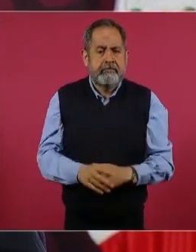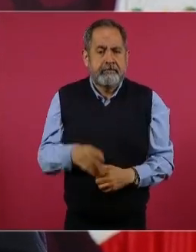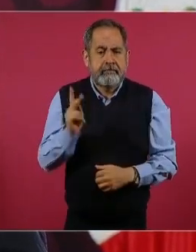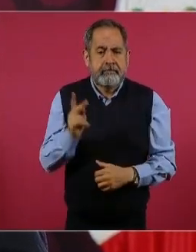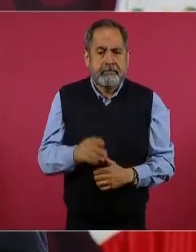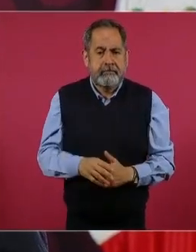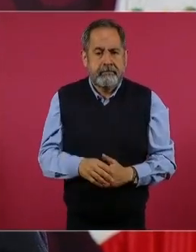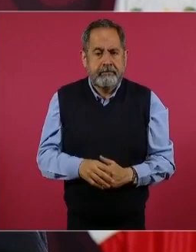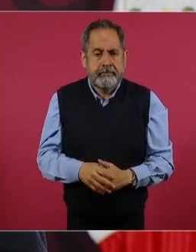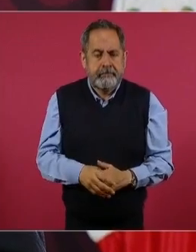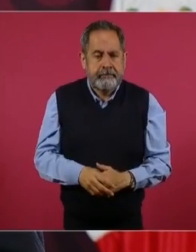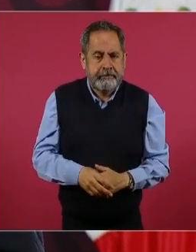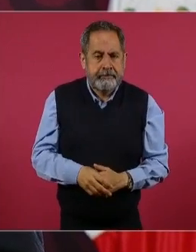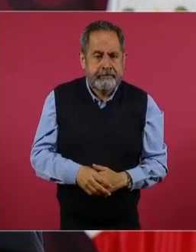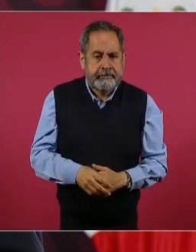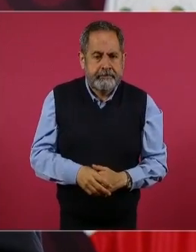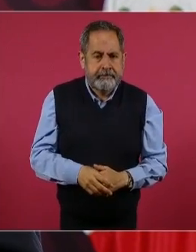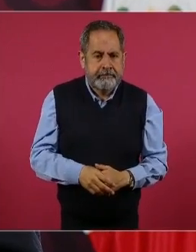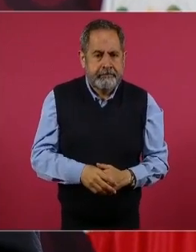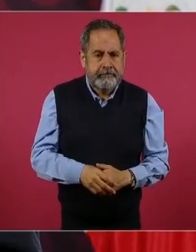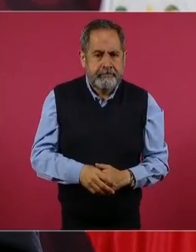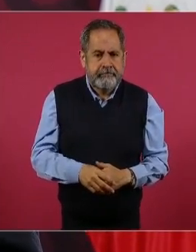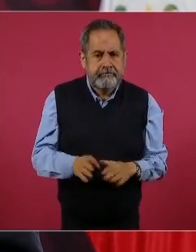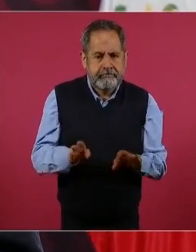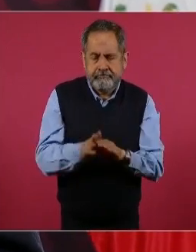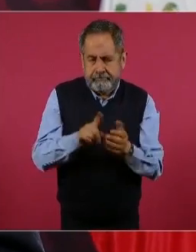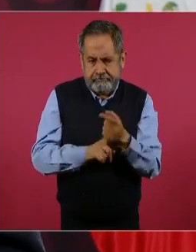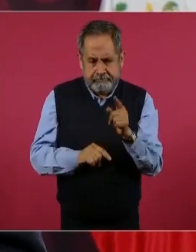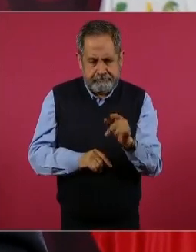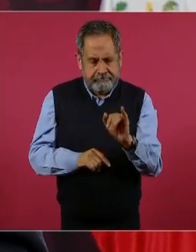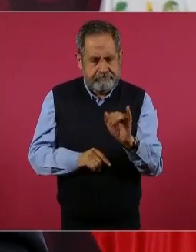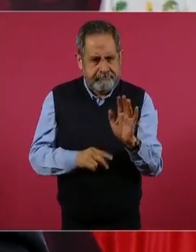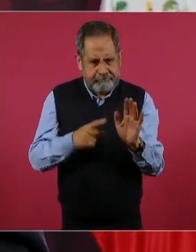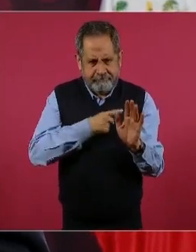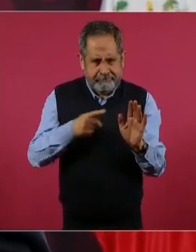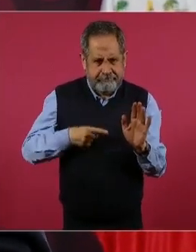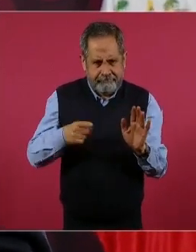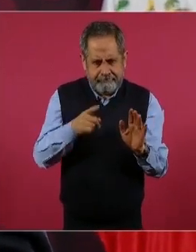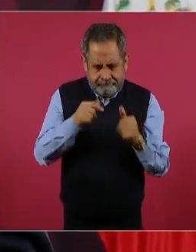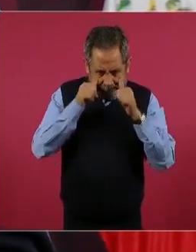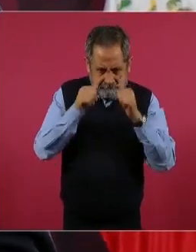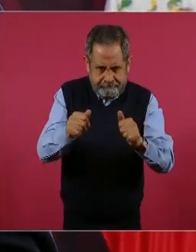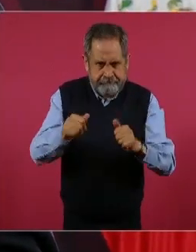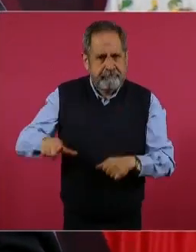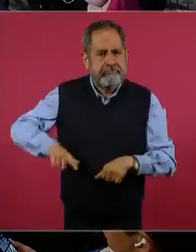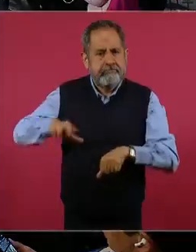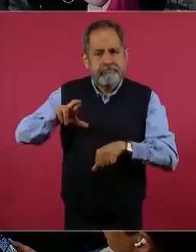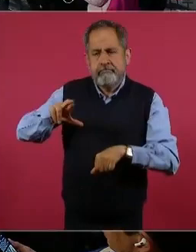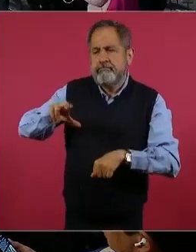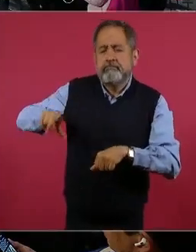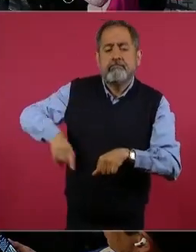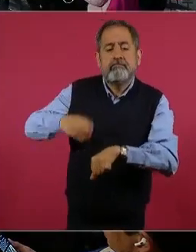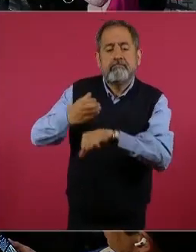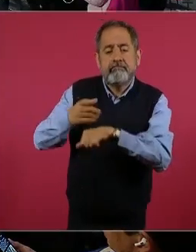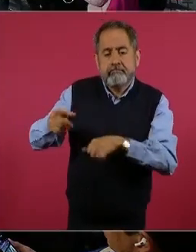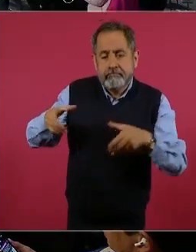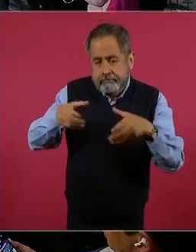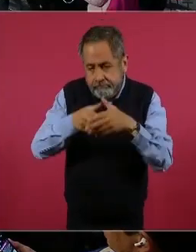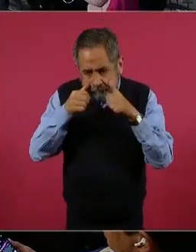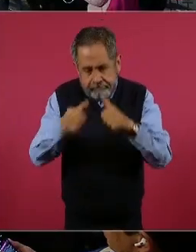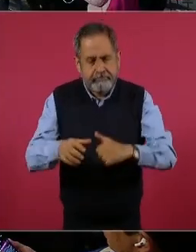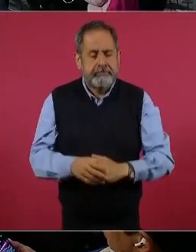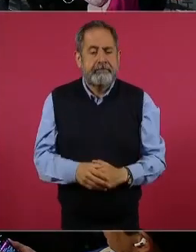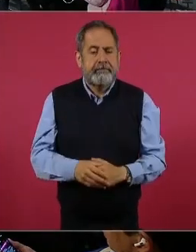Pero sí que se atienda por gobernación. Gracias,